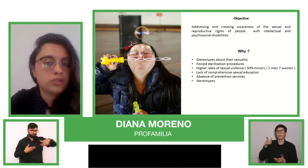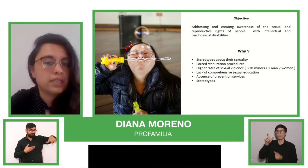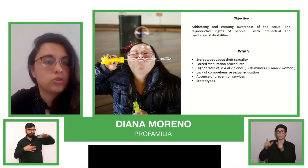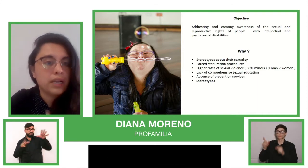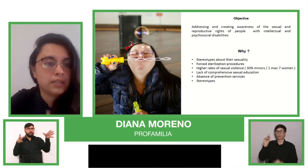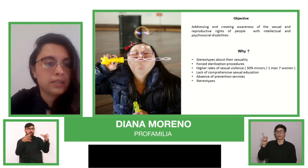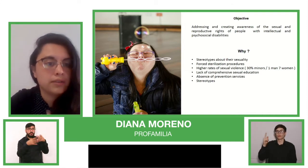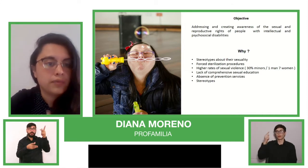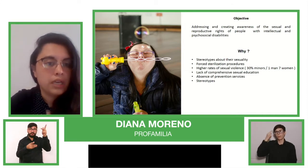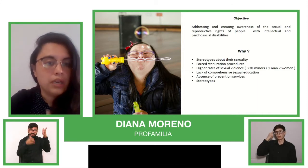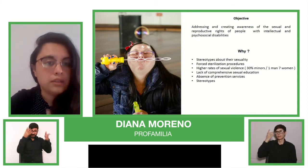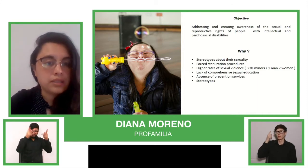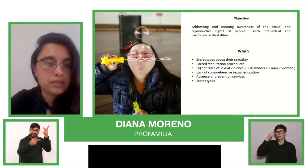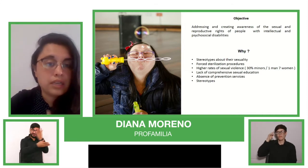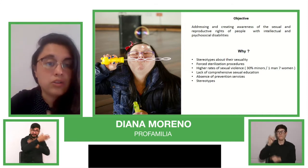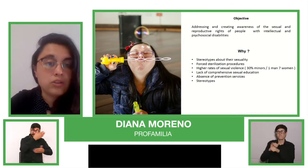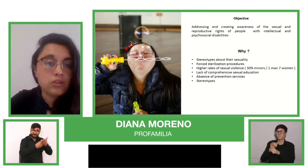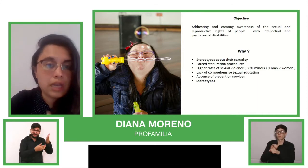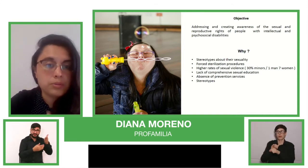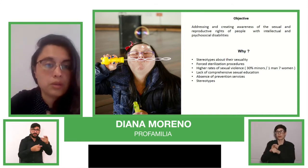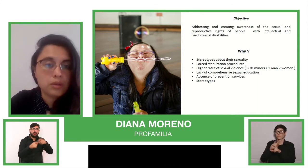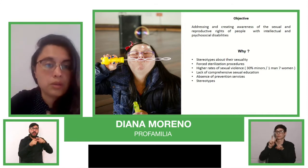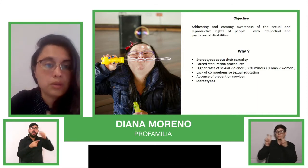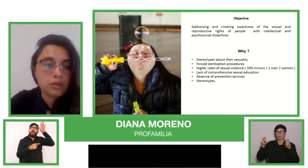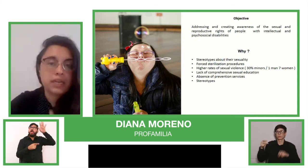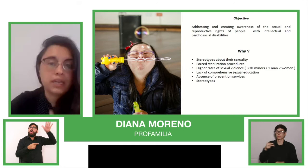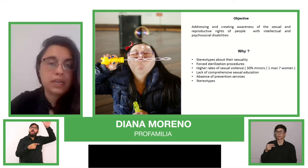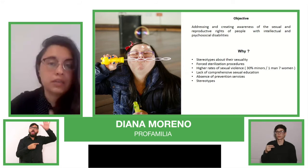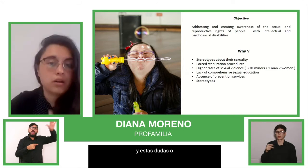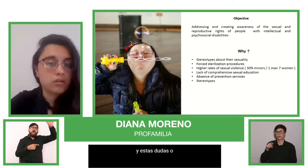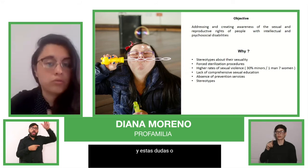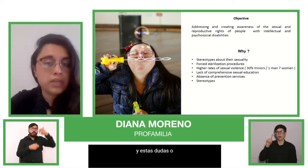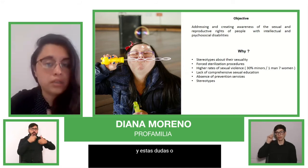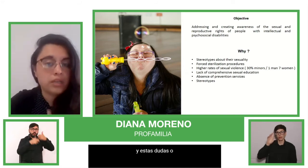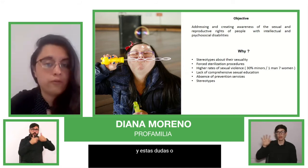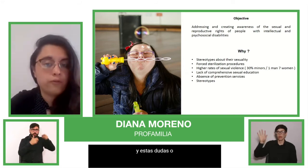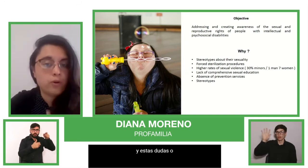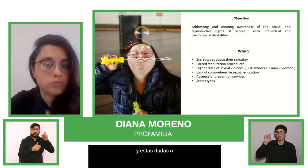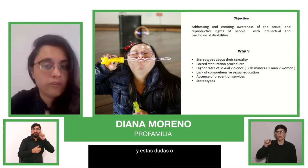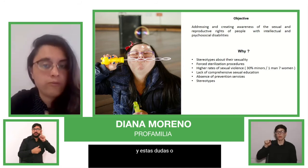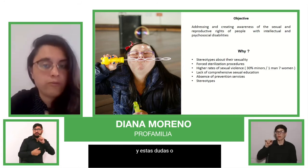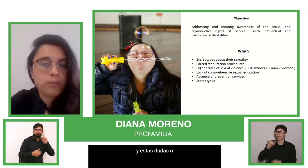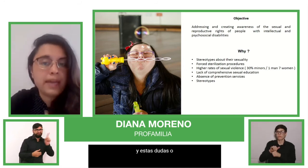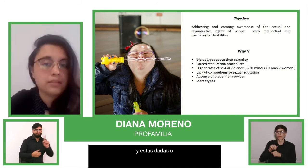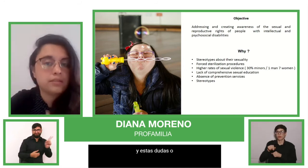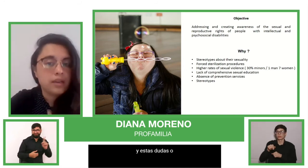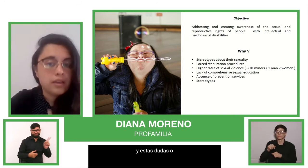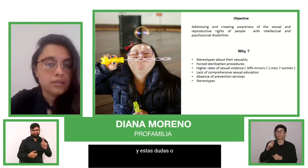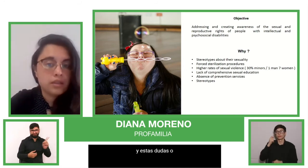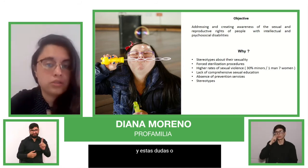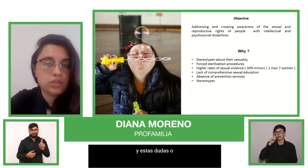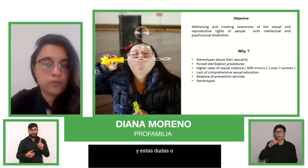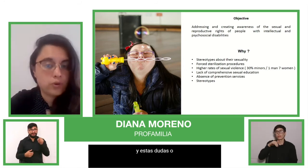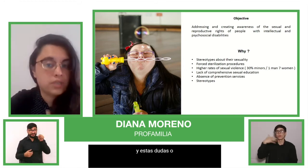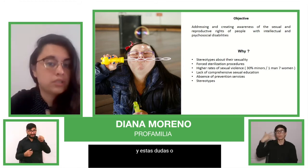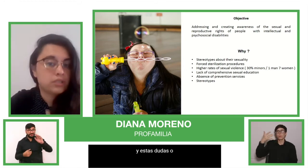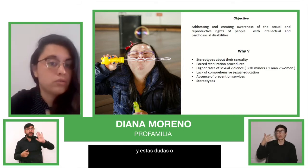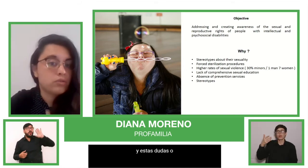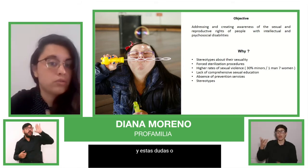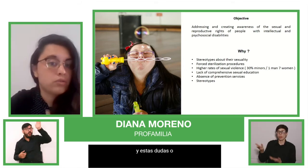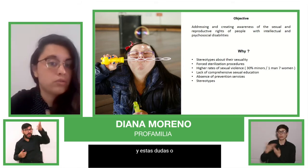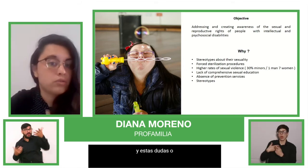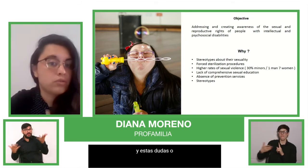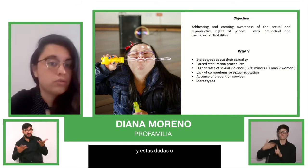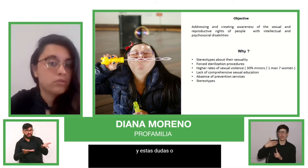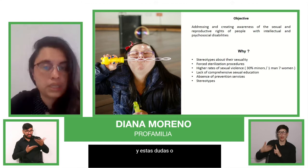en estereotipos respecto de su sexualidad. Estos estereotipos a veces son formas de violencia